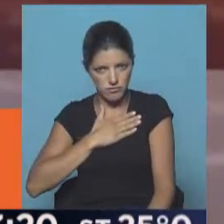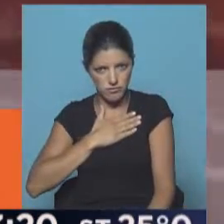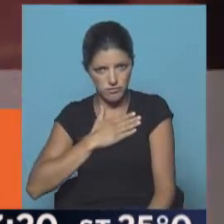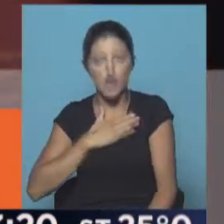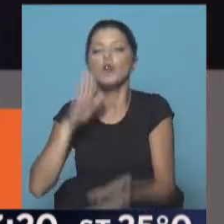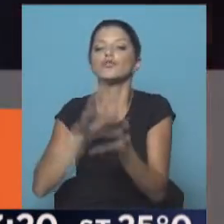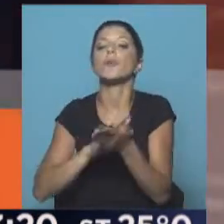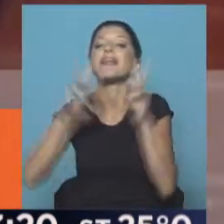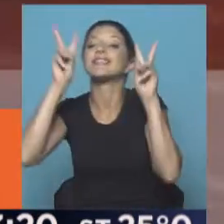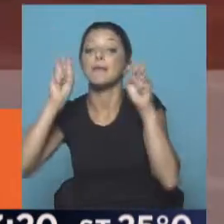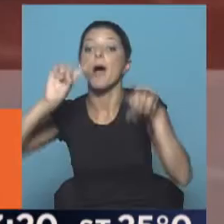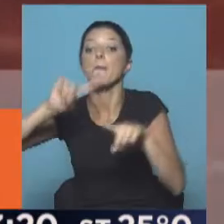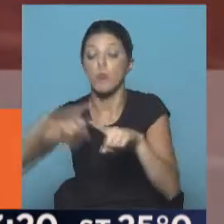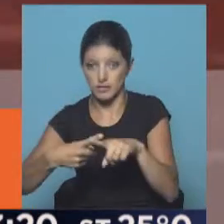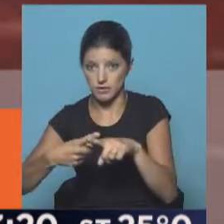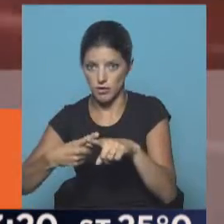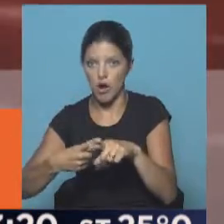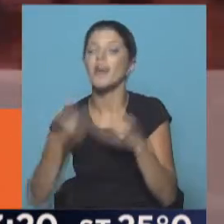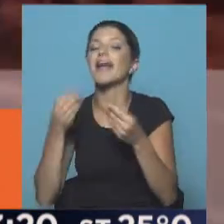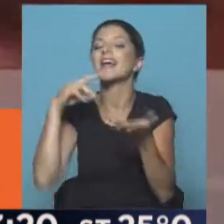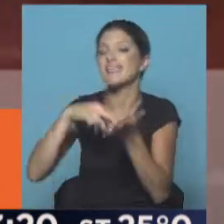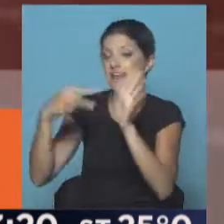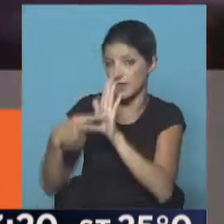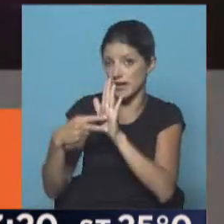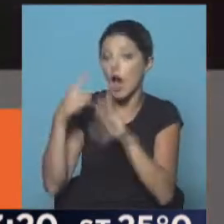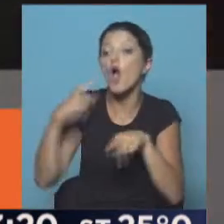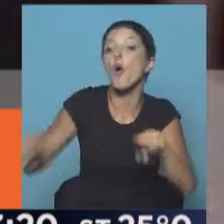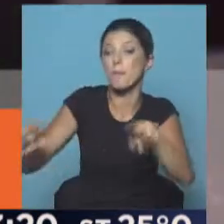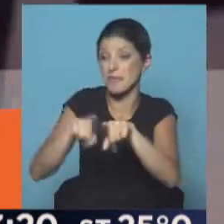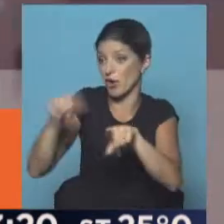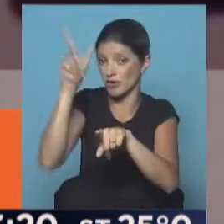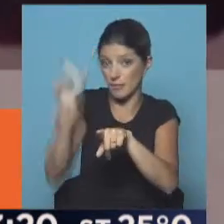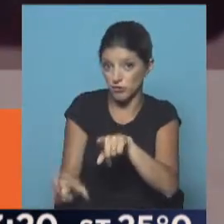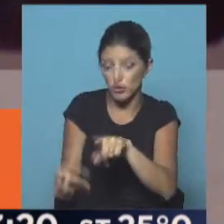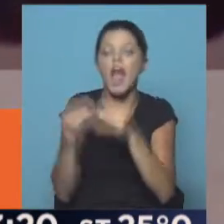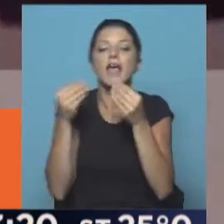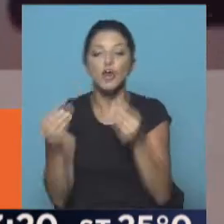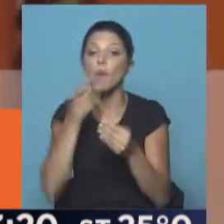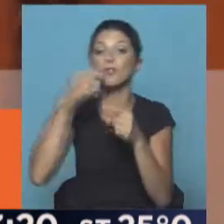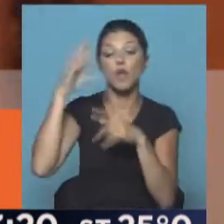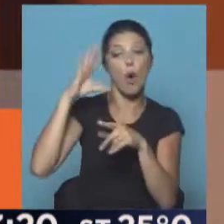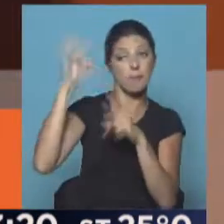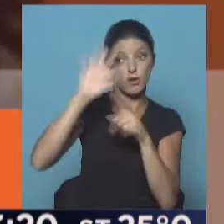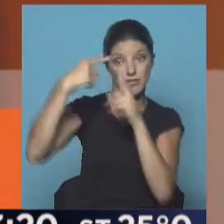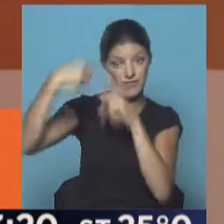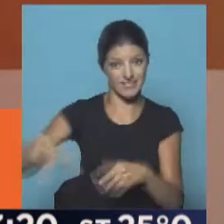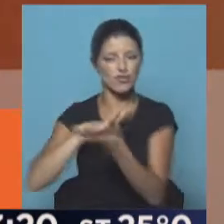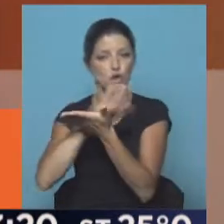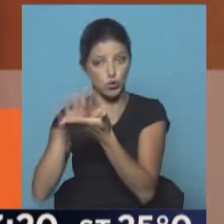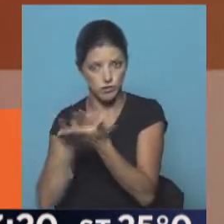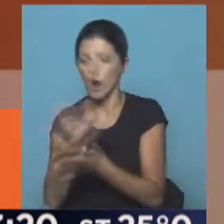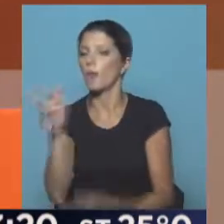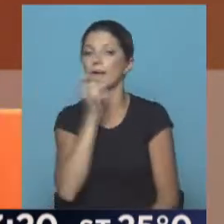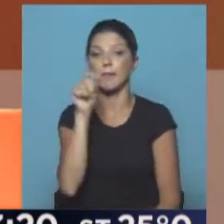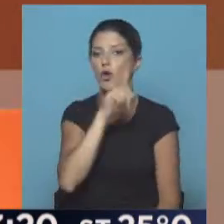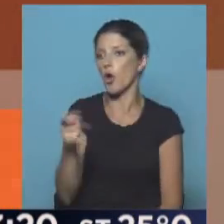lo político, de qué es convivir con otros y cómo resolver los desacuerdos con otros, por ejemplo, no